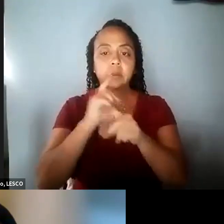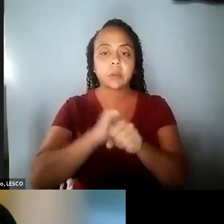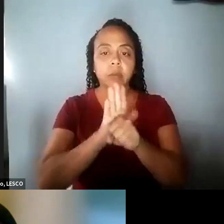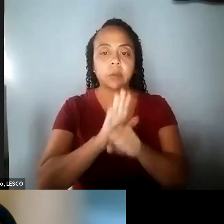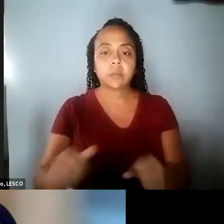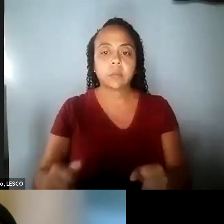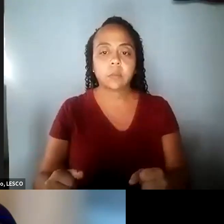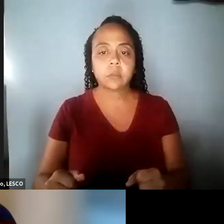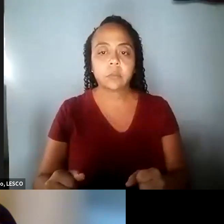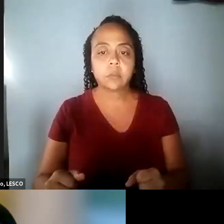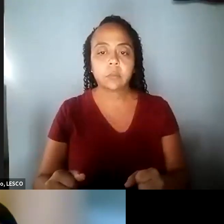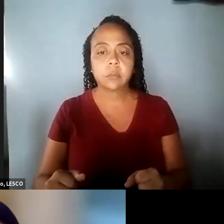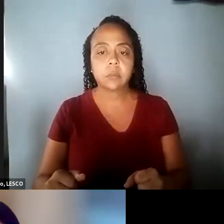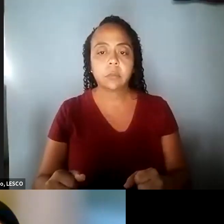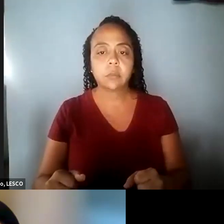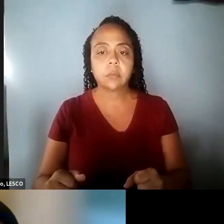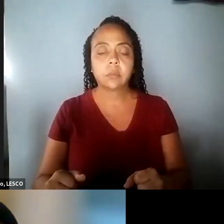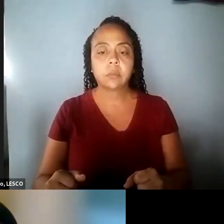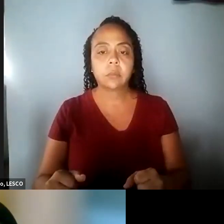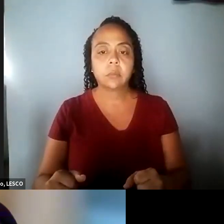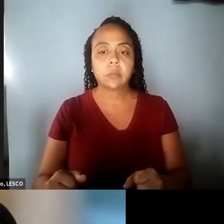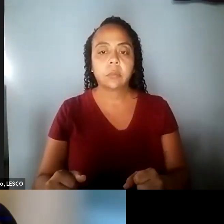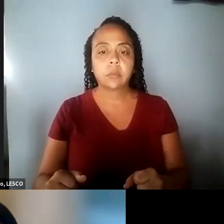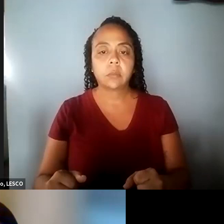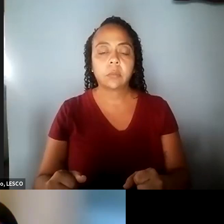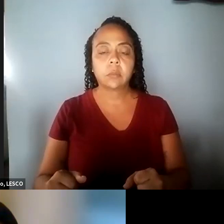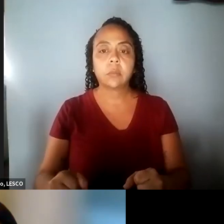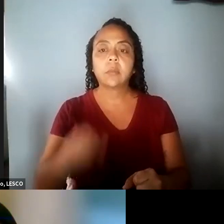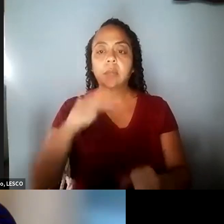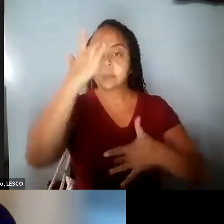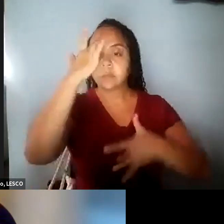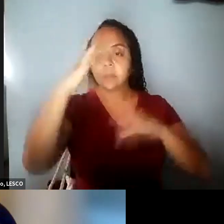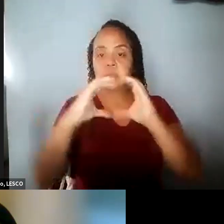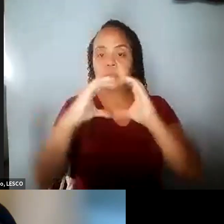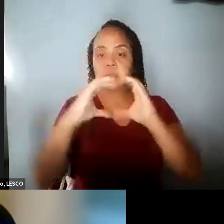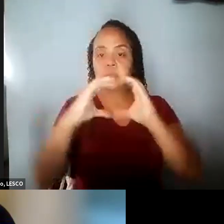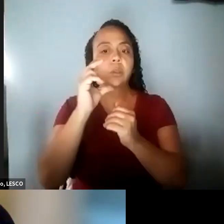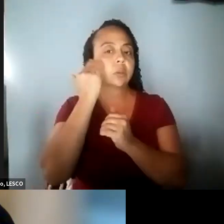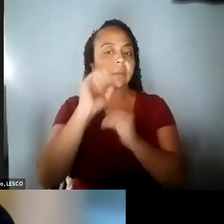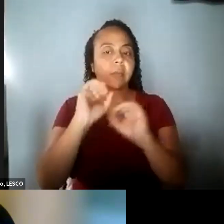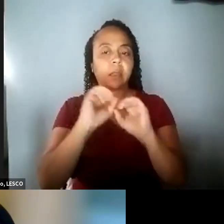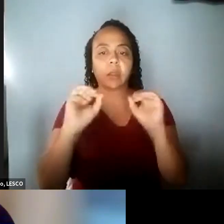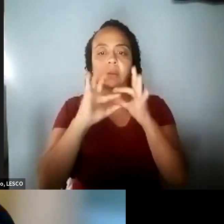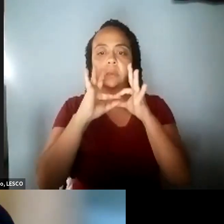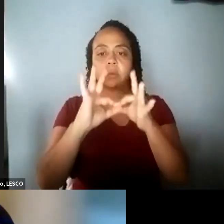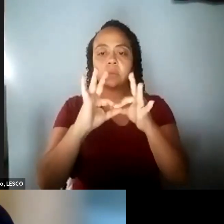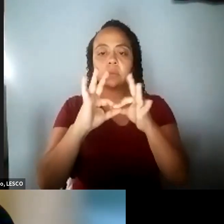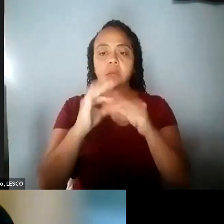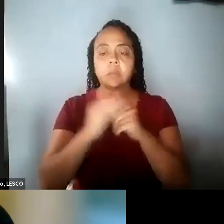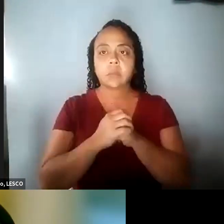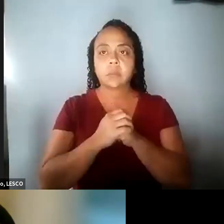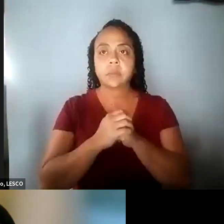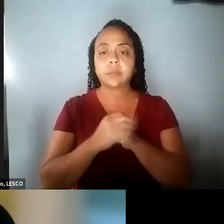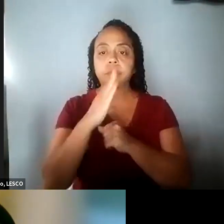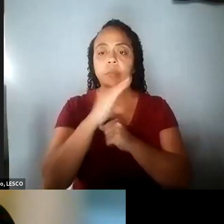mucha incertidumbre al inicio de toda esta pandemia donde no se conocía nada sobre la enfermedad y logramos nosotros establecer estos canales